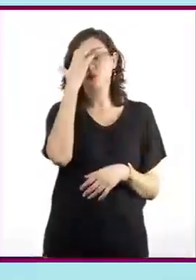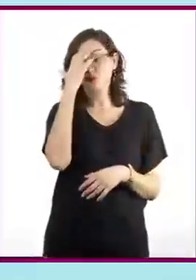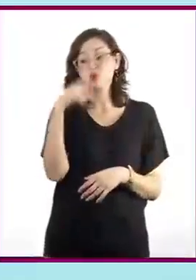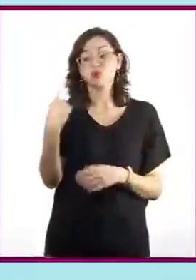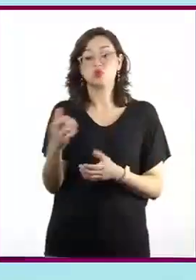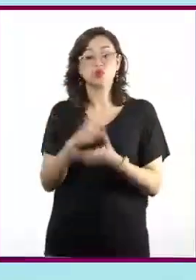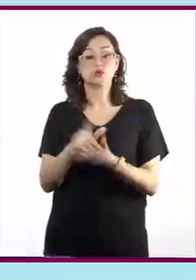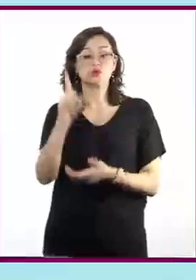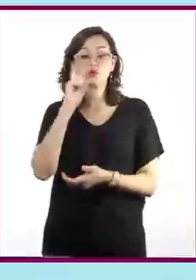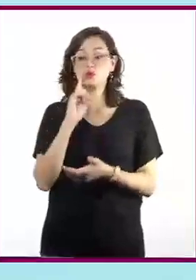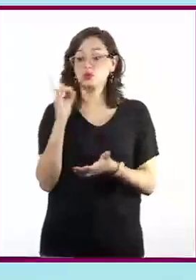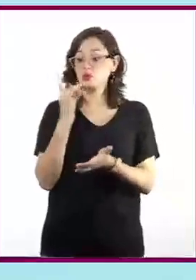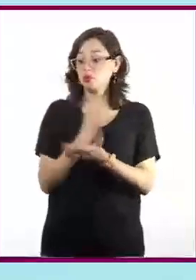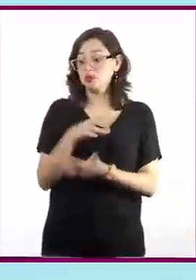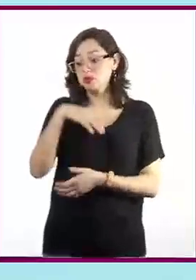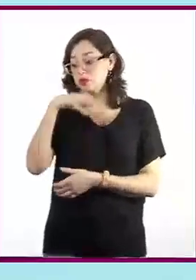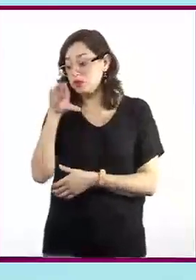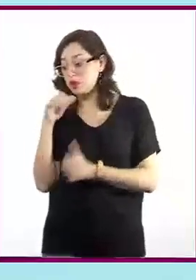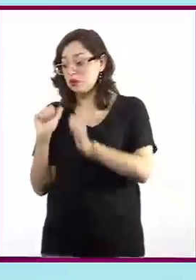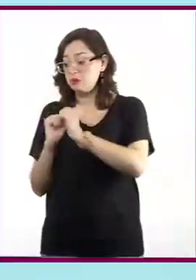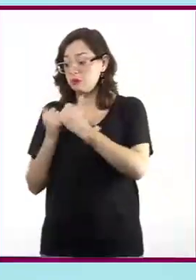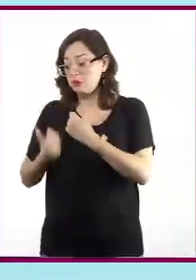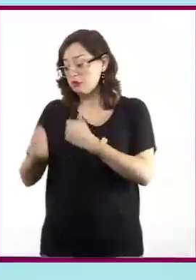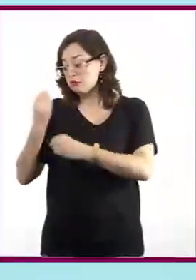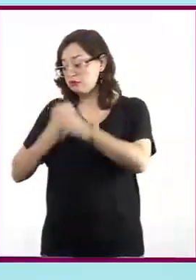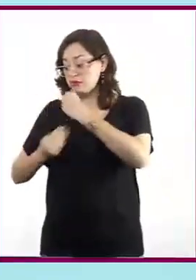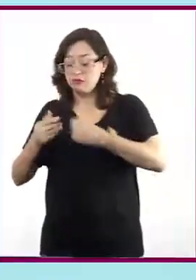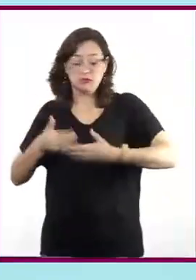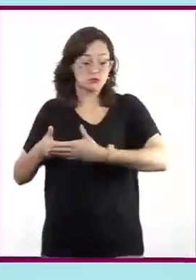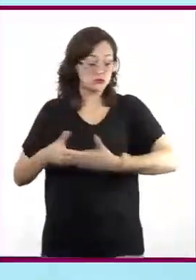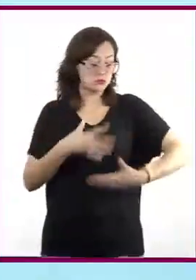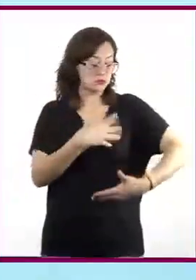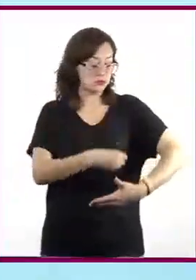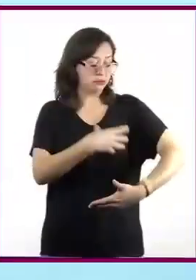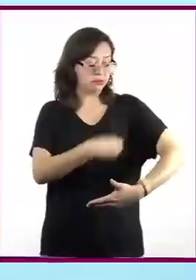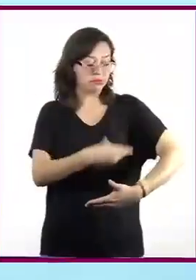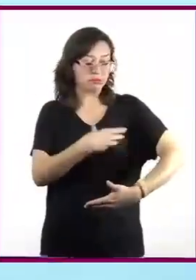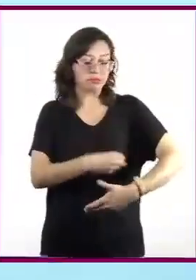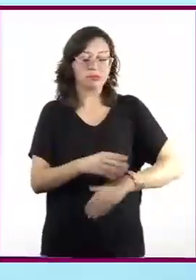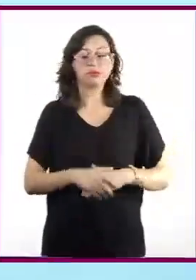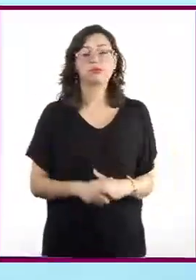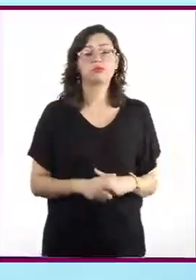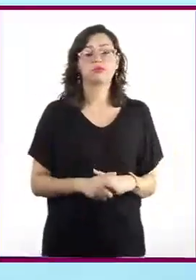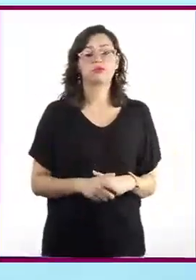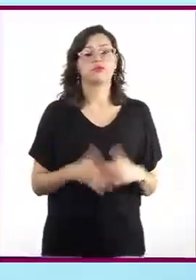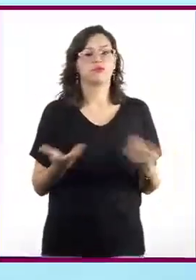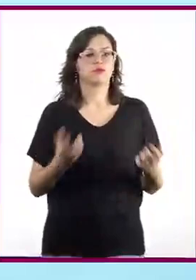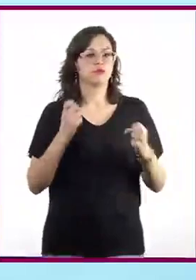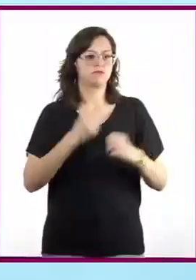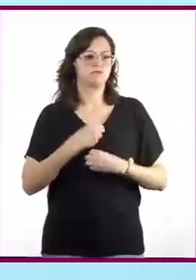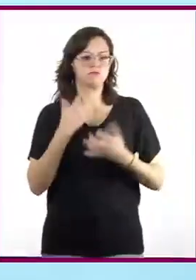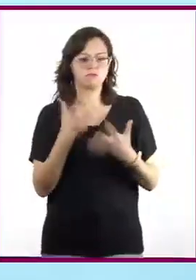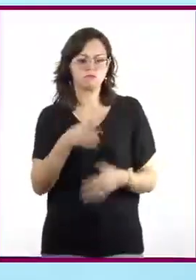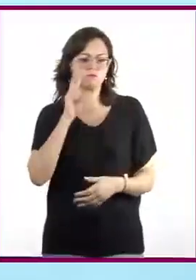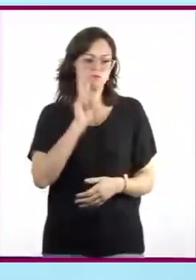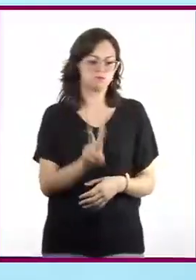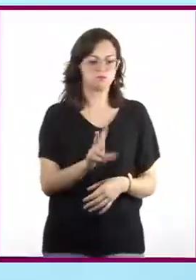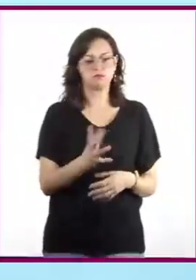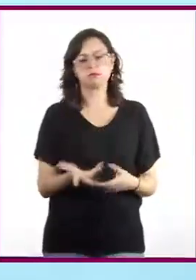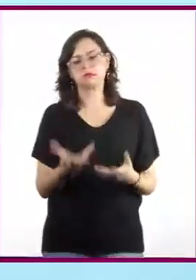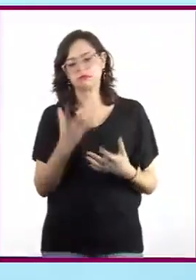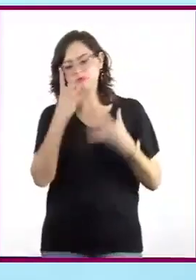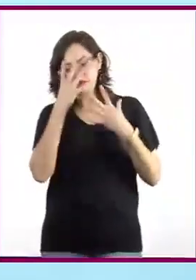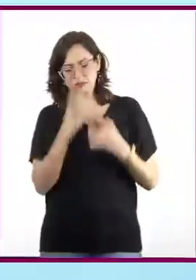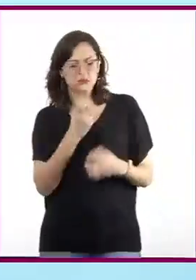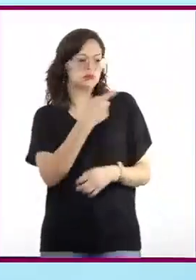y pan, teniendo que darle pecho a su pequeño de 8 meses. El poema refleja pobreza,